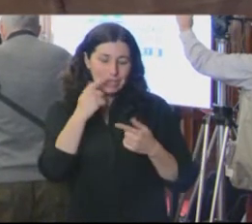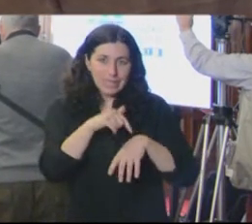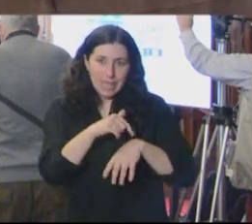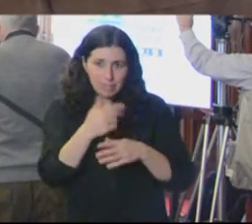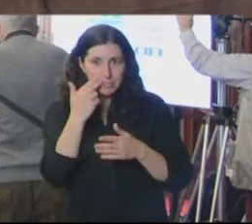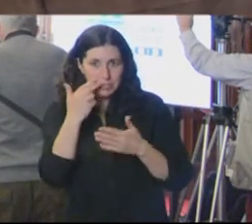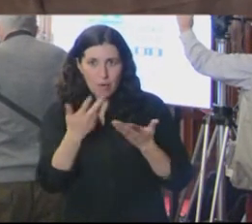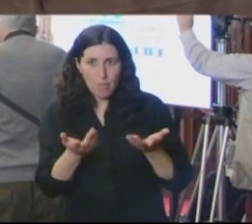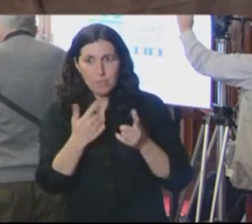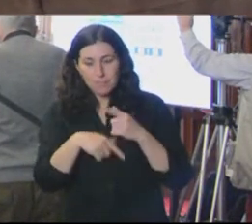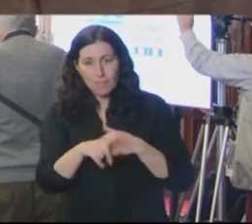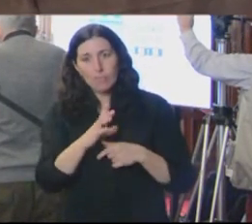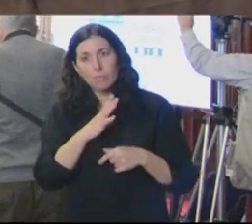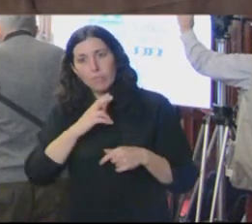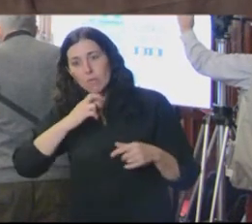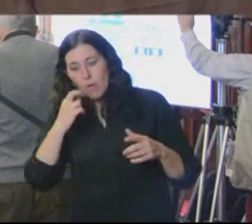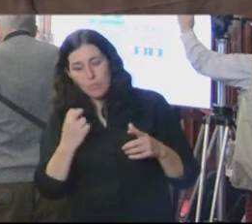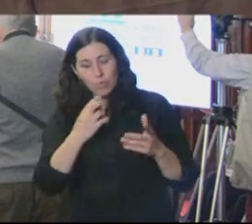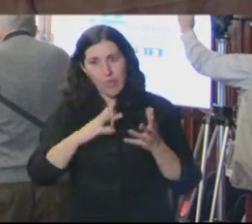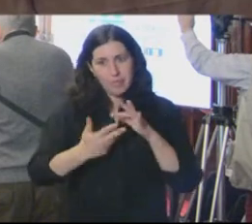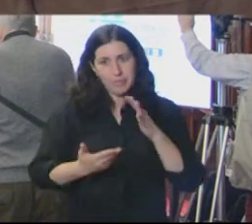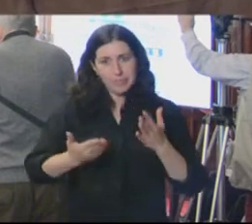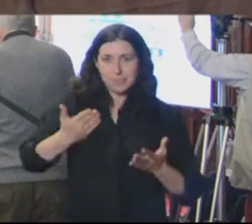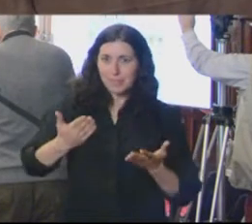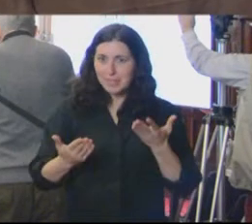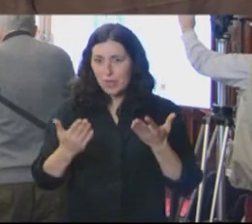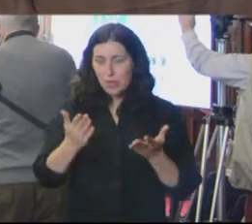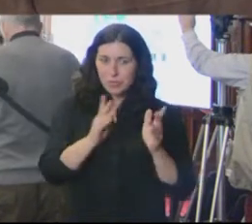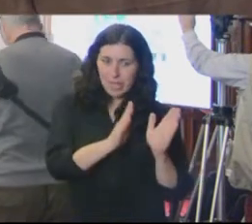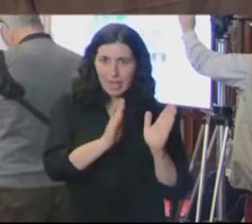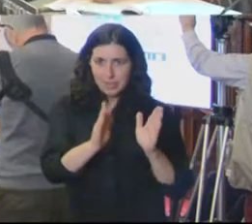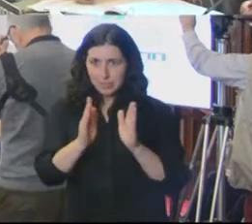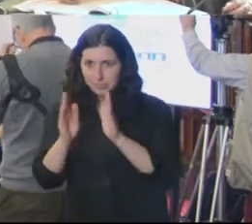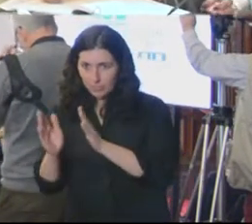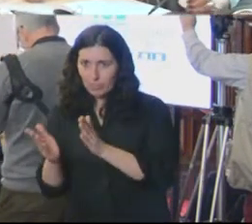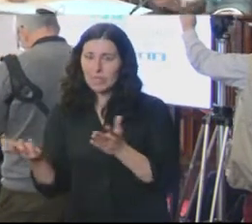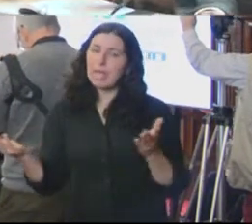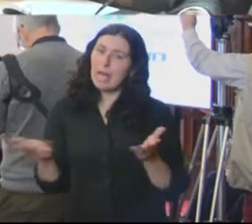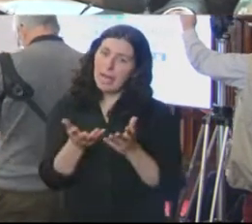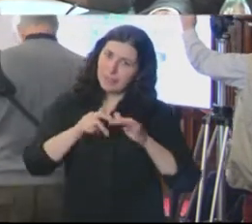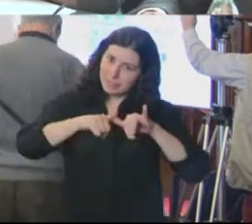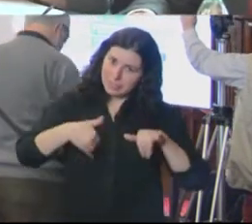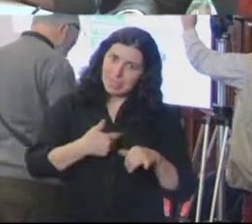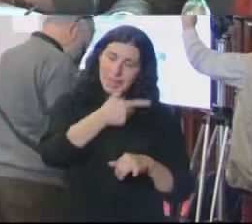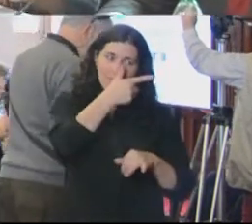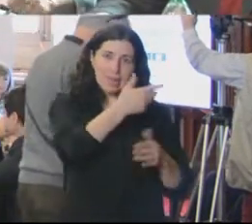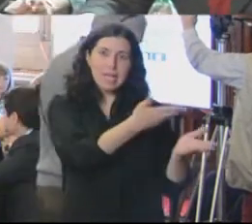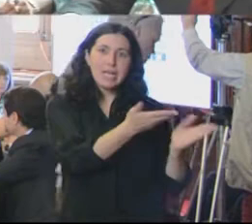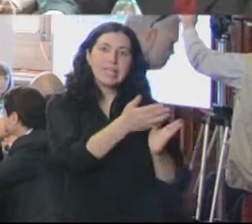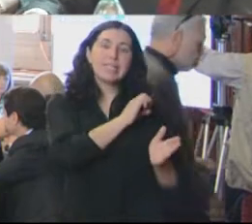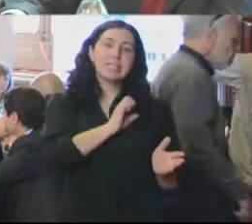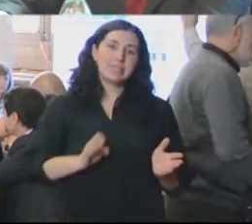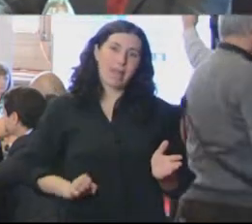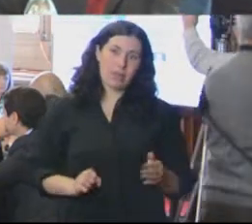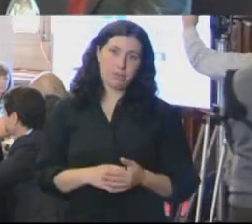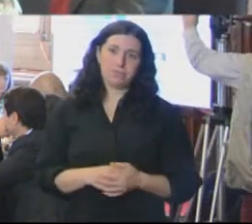de tener ahí la justicia. Vamos a darle inmediatamente la palabra al ilustre Estado de Colombia.